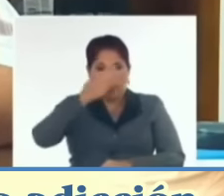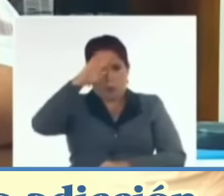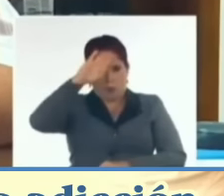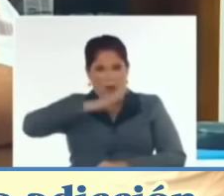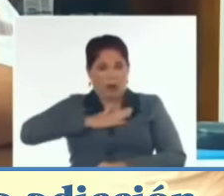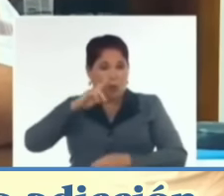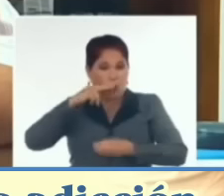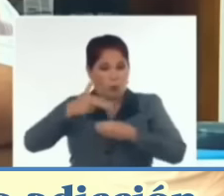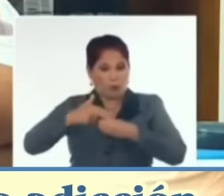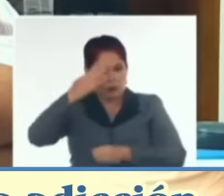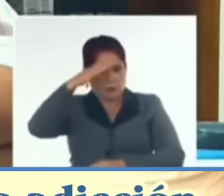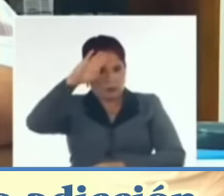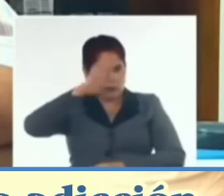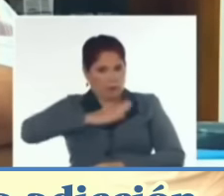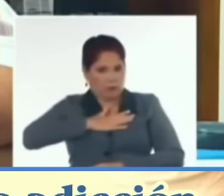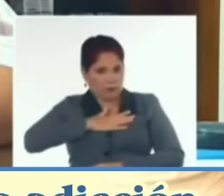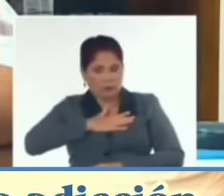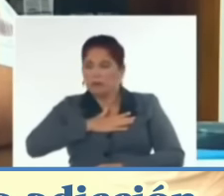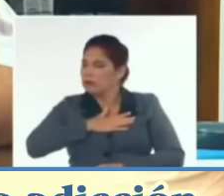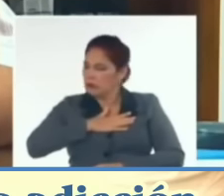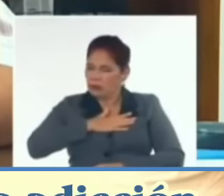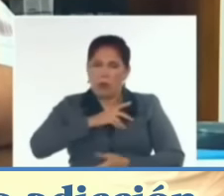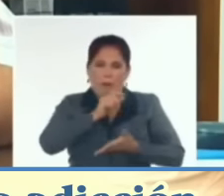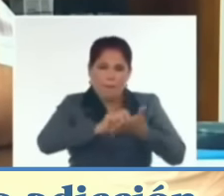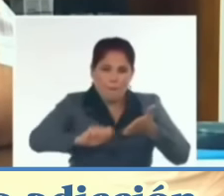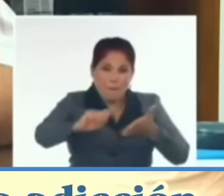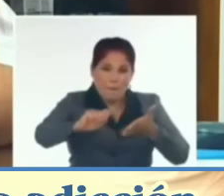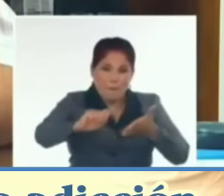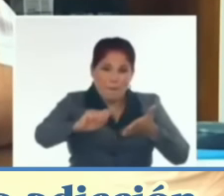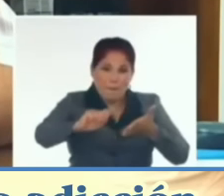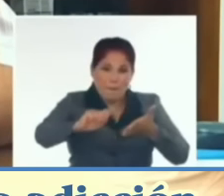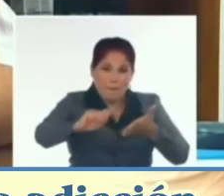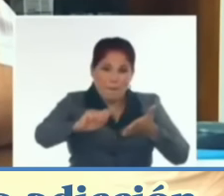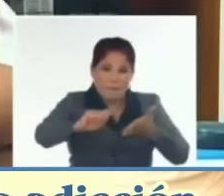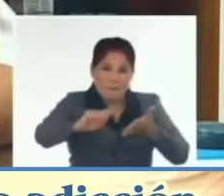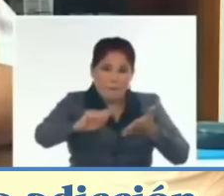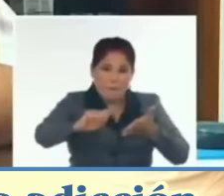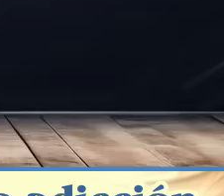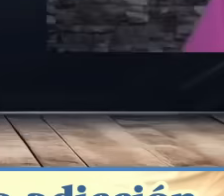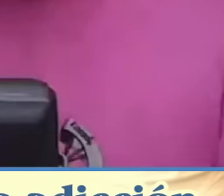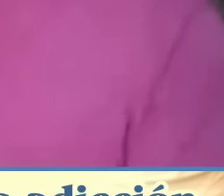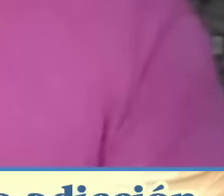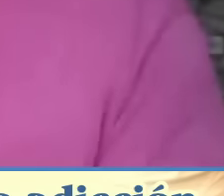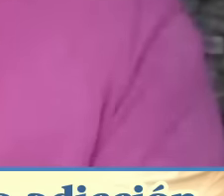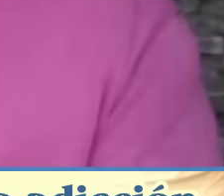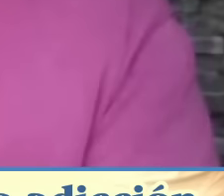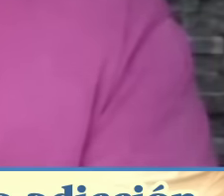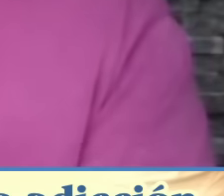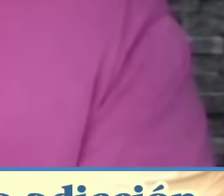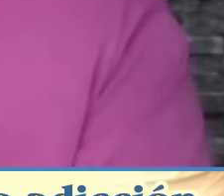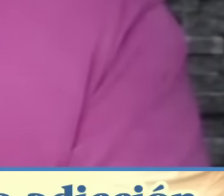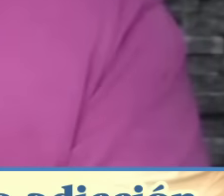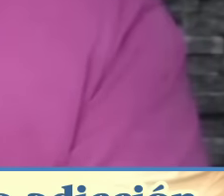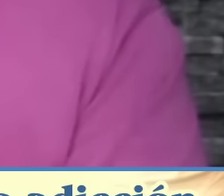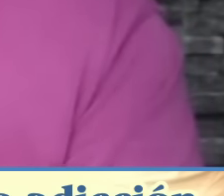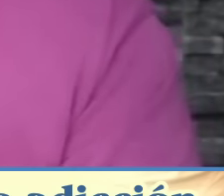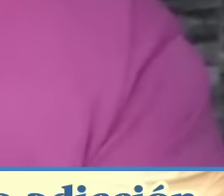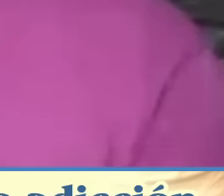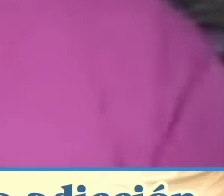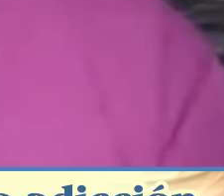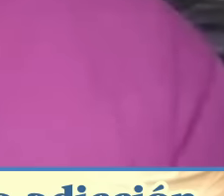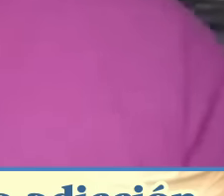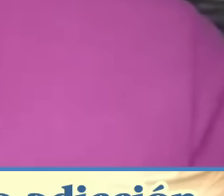vamos a sacrificar los mantenimientos porque sería un error estratégico Bueno ahí tienen algo que habíamos estado